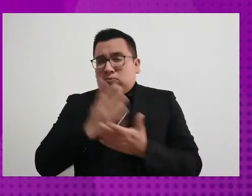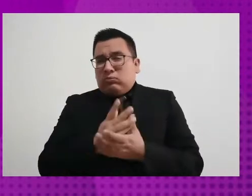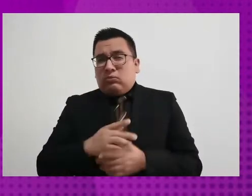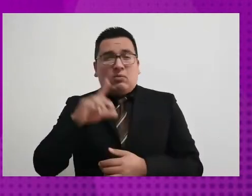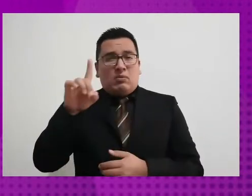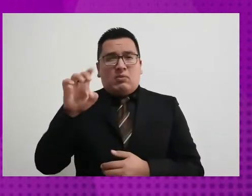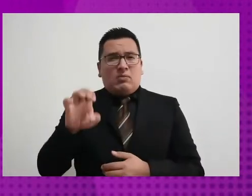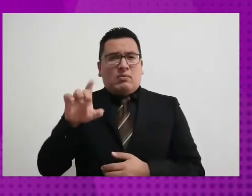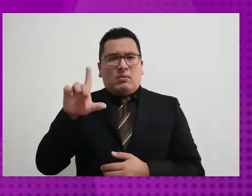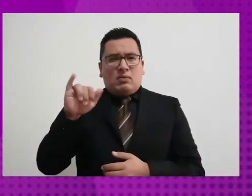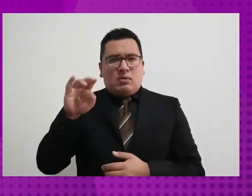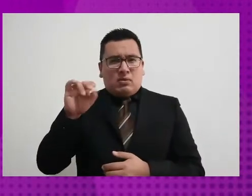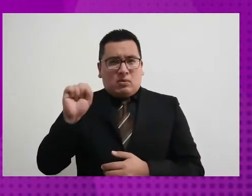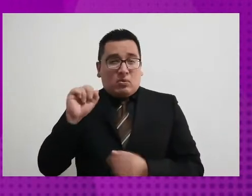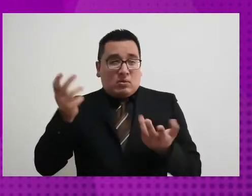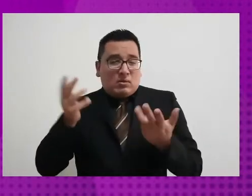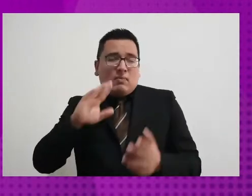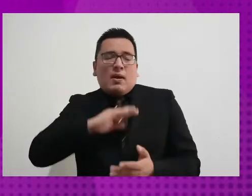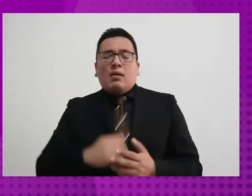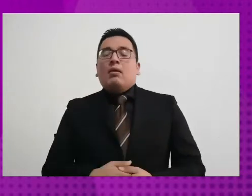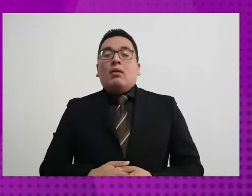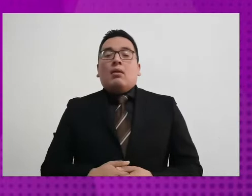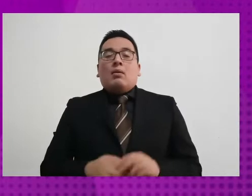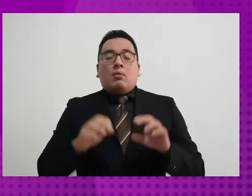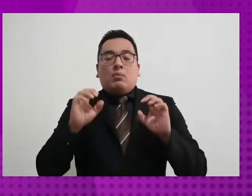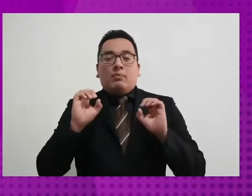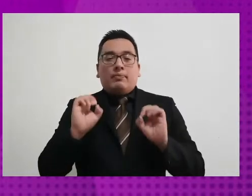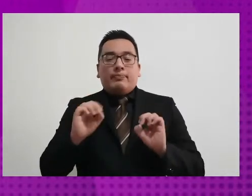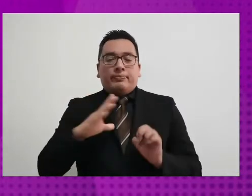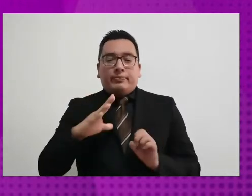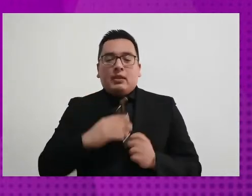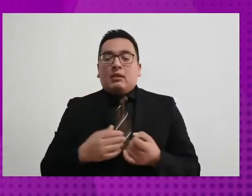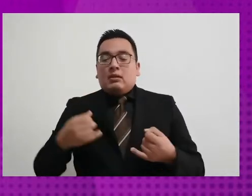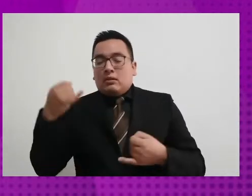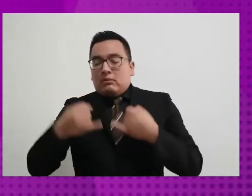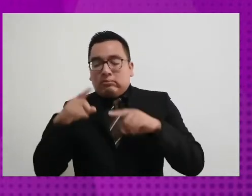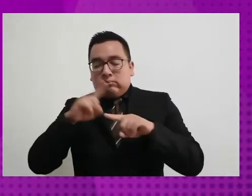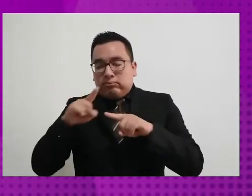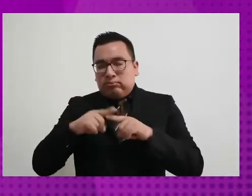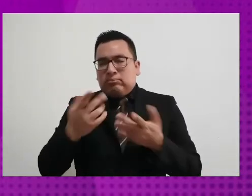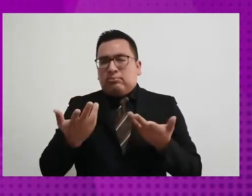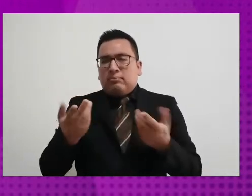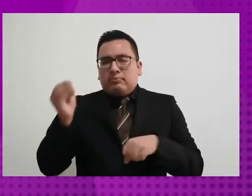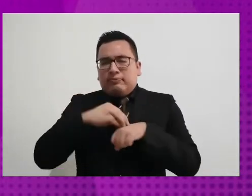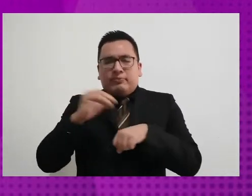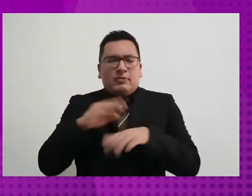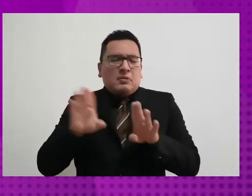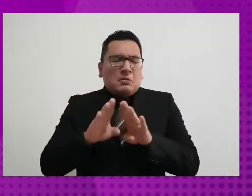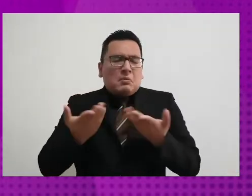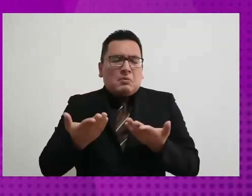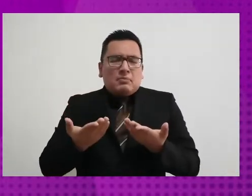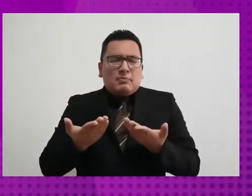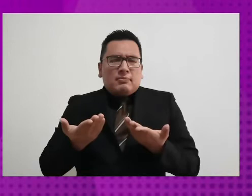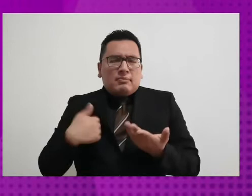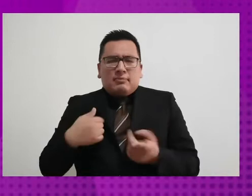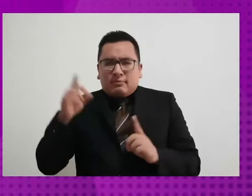delitos, y en todo caso, bueno, ya nos comentaste que las autoridades electorales tendrán que alimentar esta base de datos, lo que me